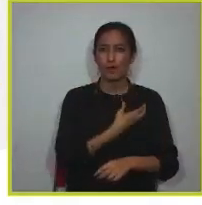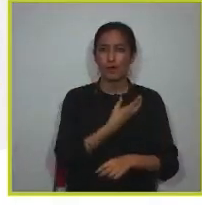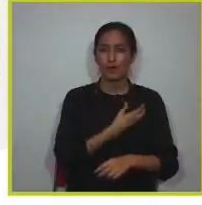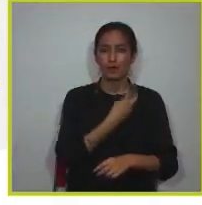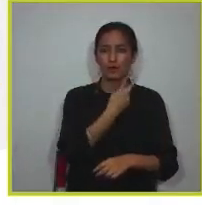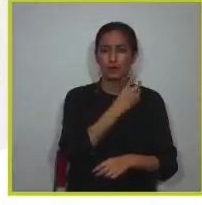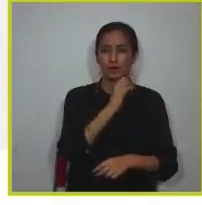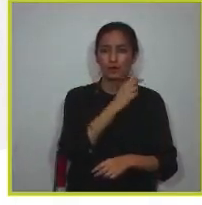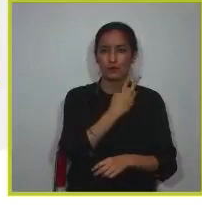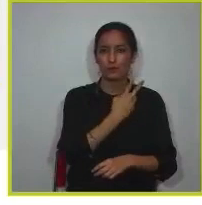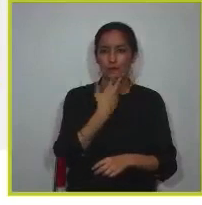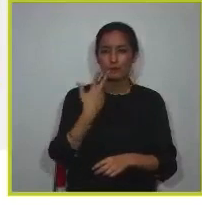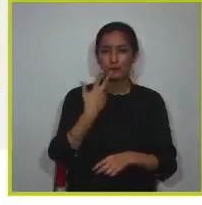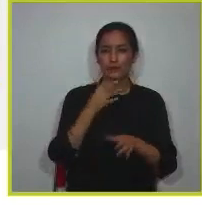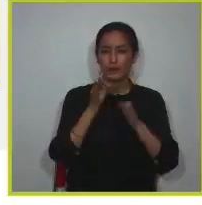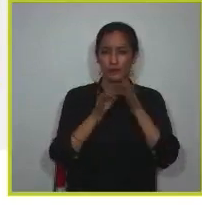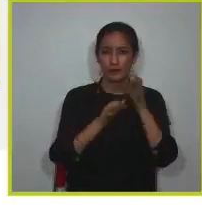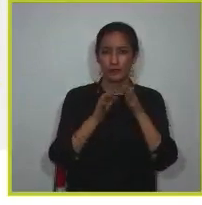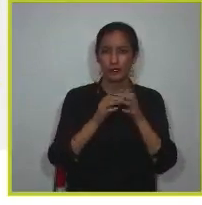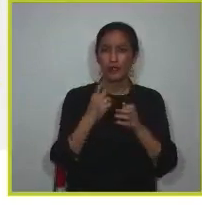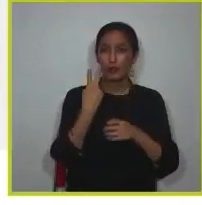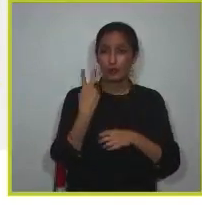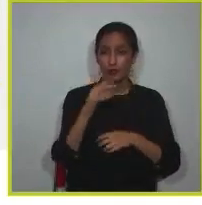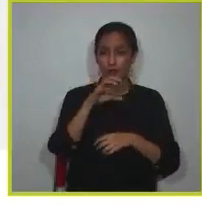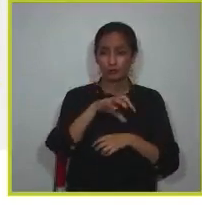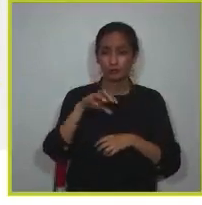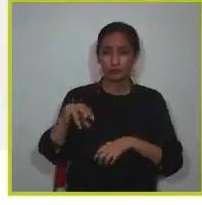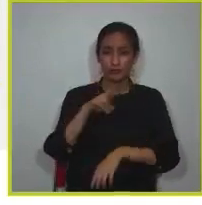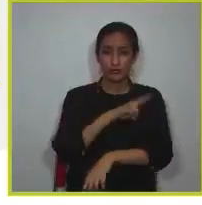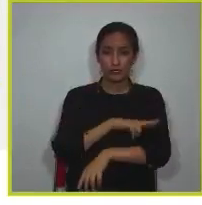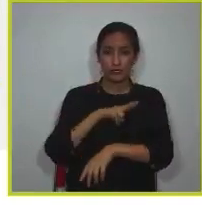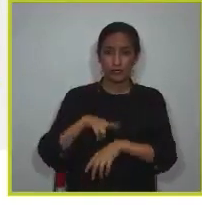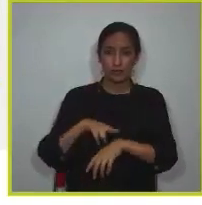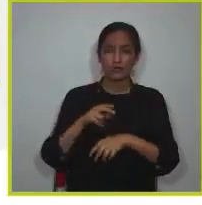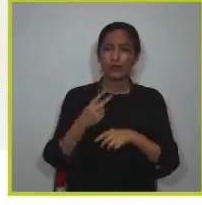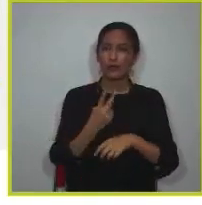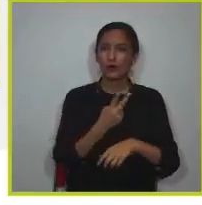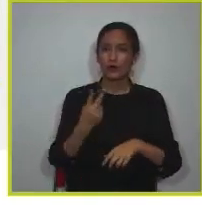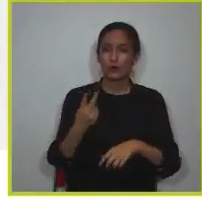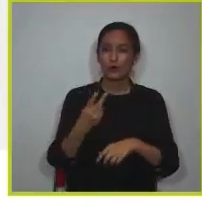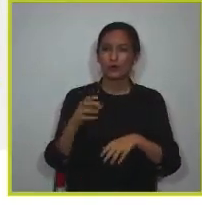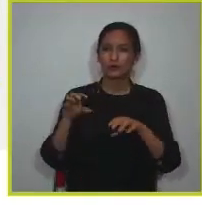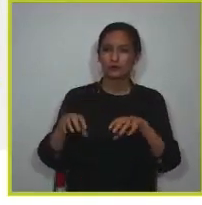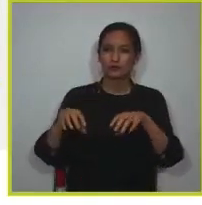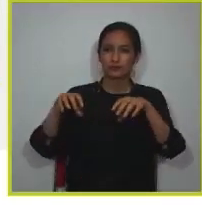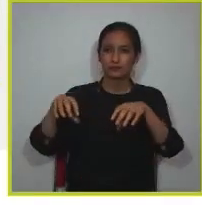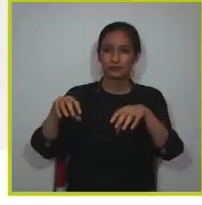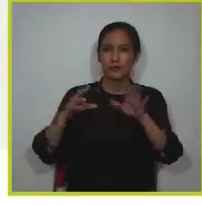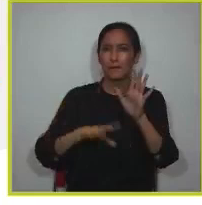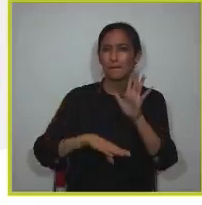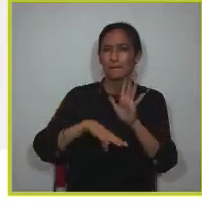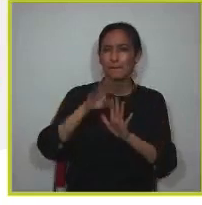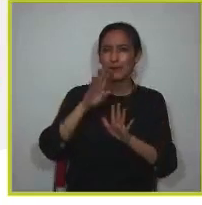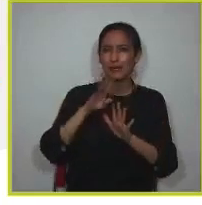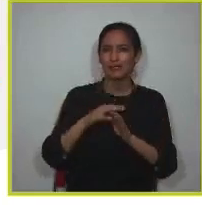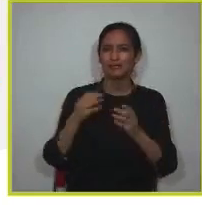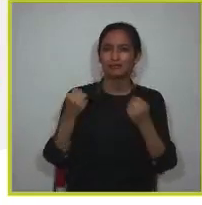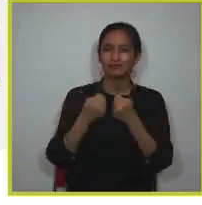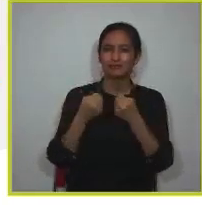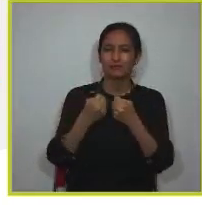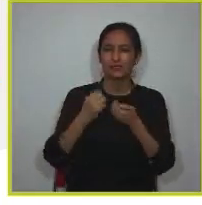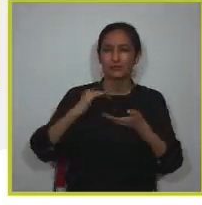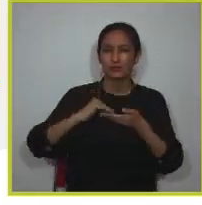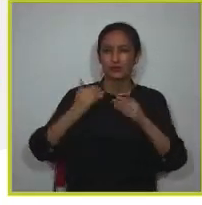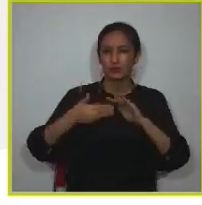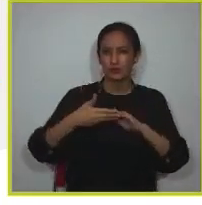por ejemplo que justamente estas dos regiones son las que ocupan los primeros lugares respecto del mayor número de conflictos sociales